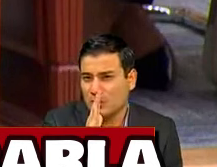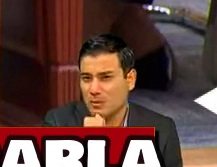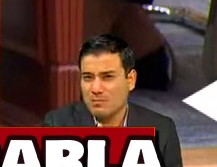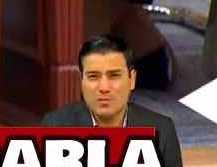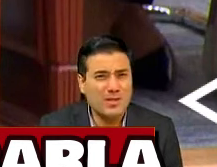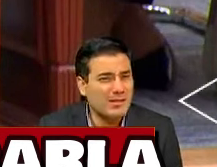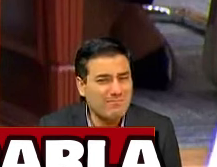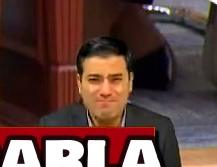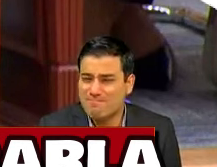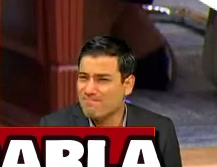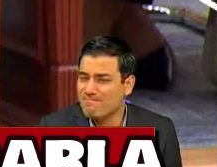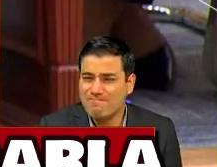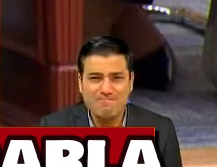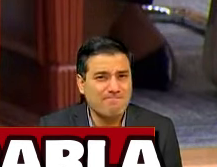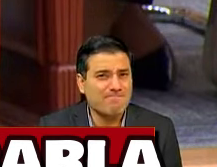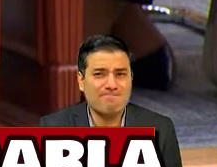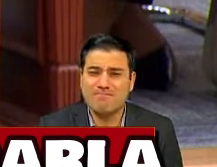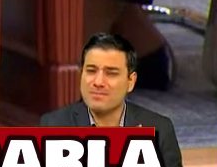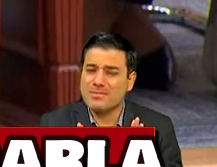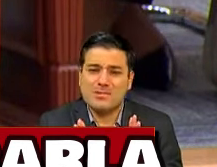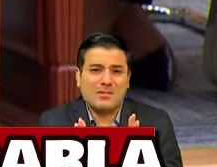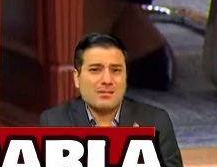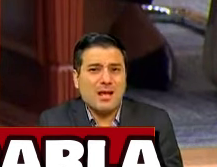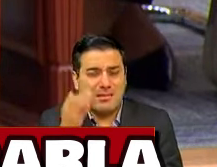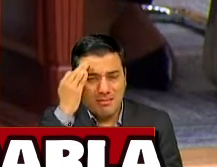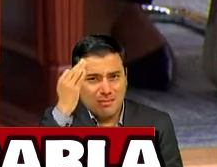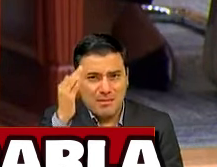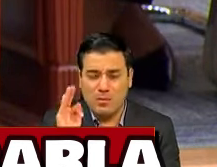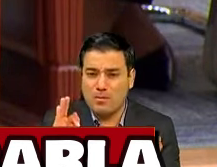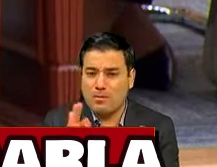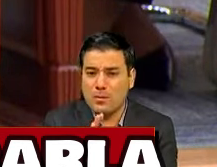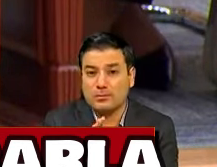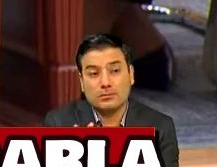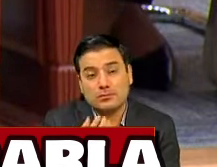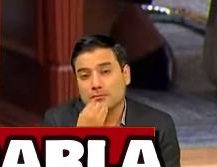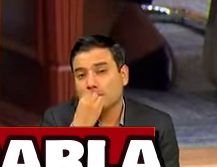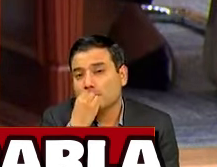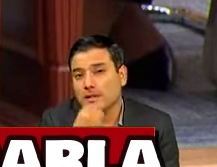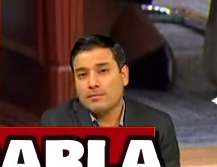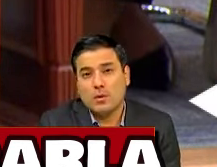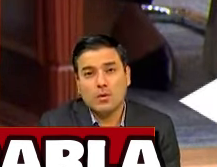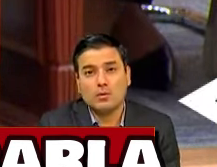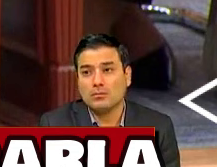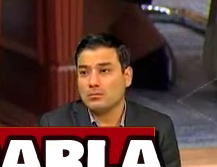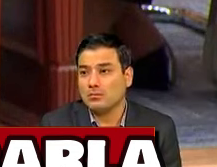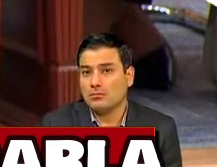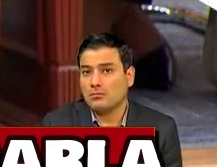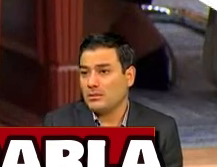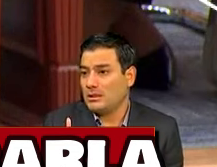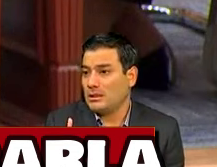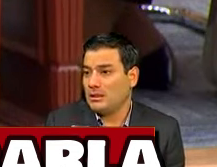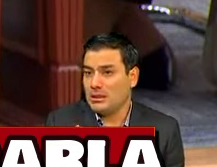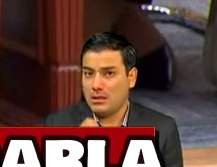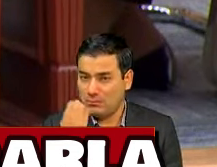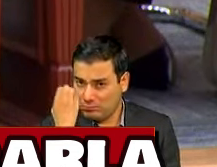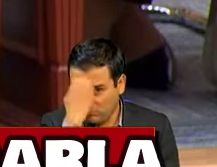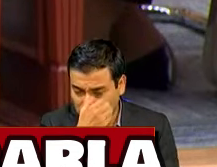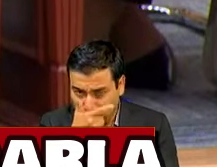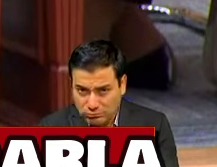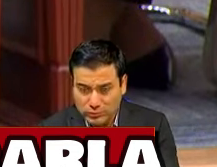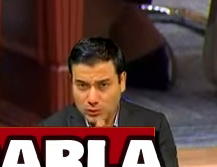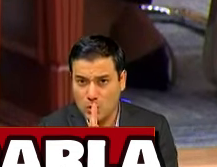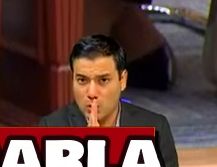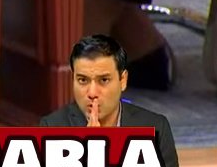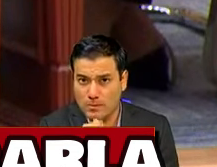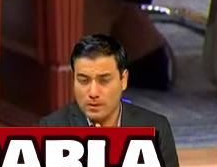las personas que los presentaron. Por tanto, se hace nugatoria la capacidad de fiscalización de este instituto, y en